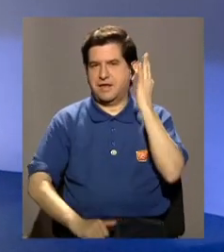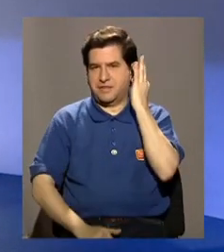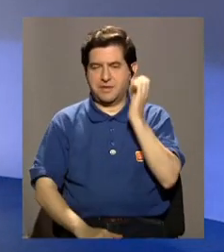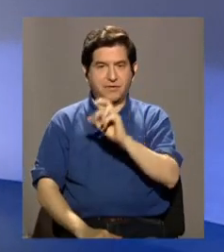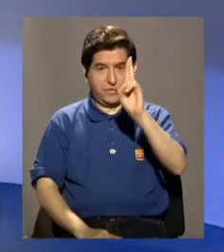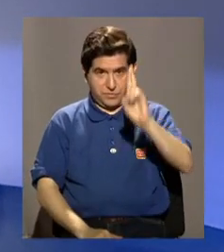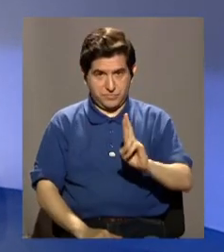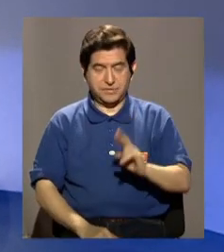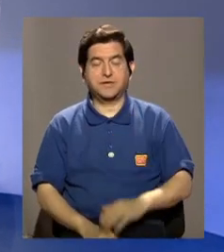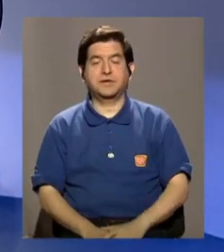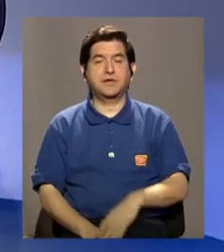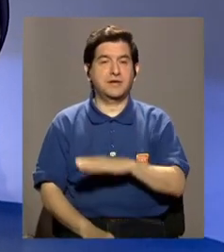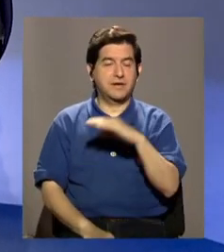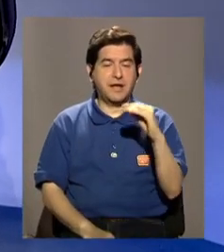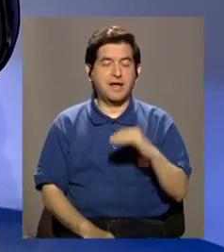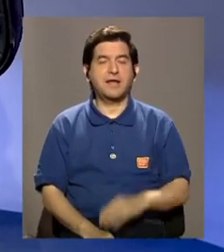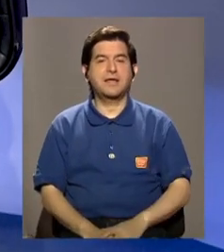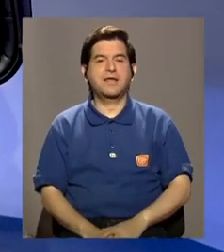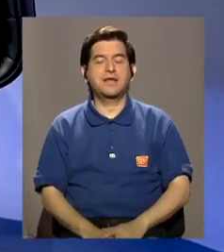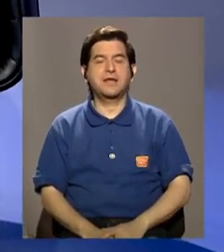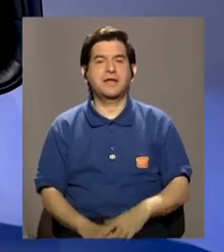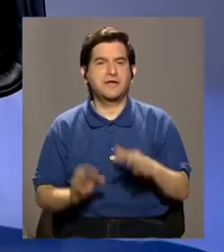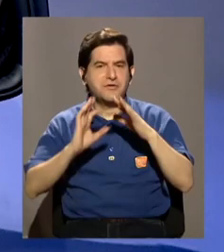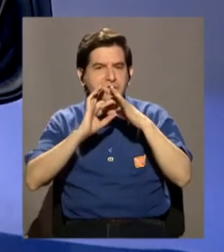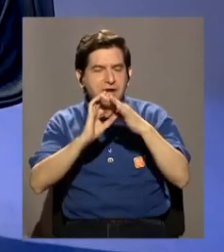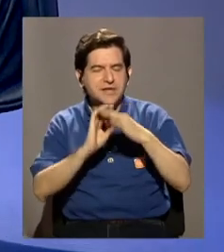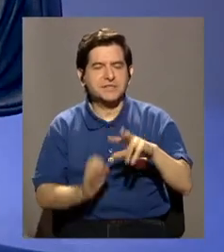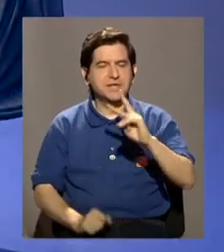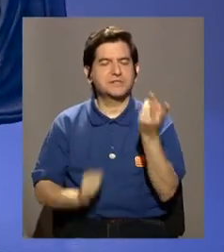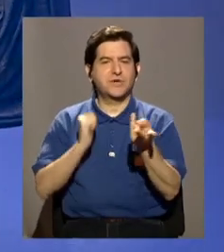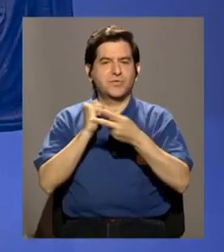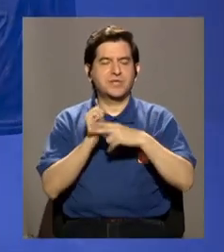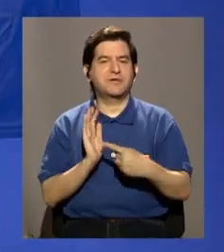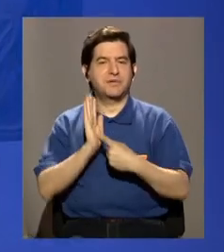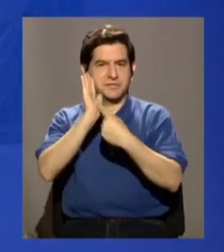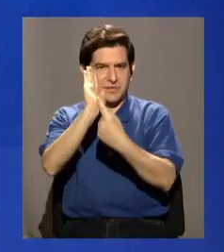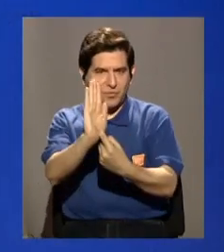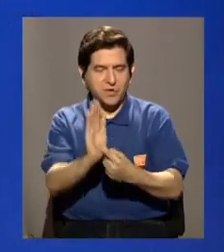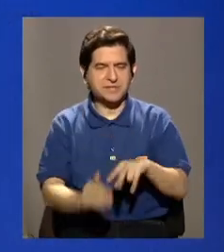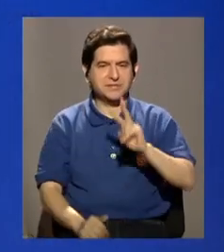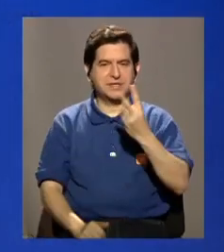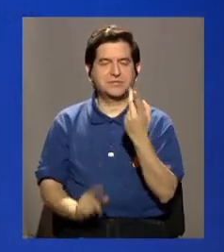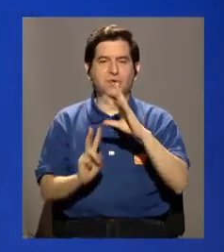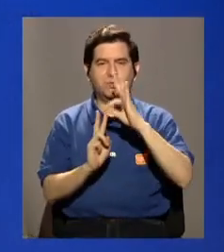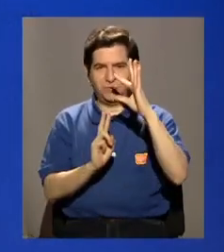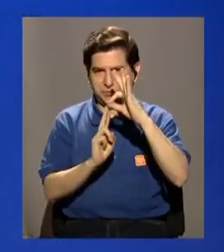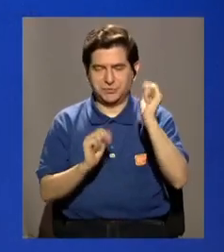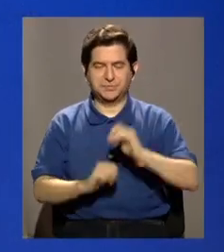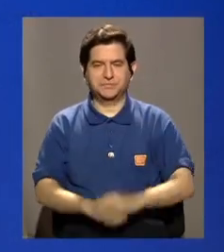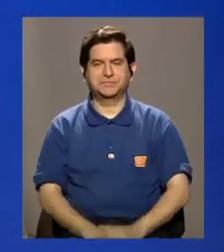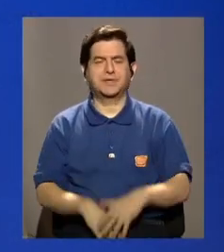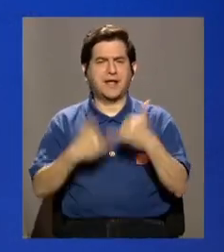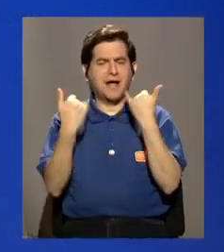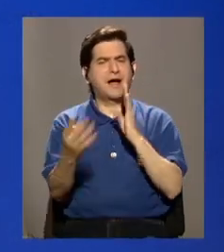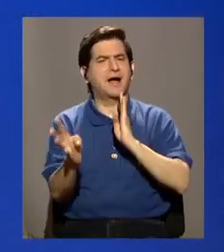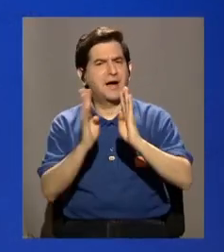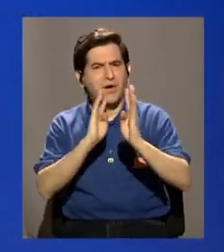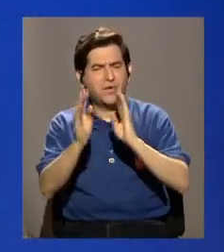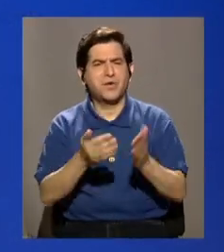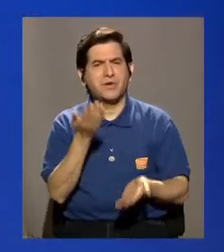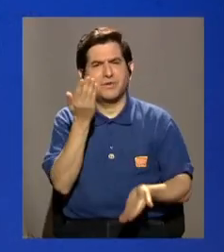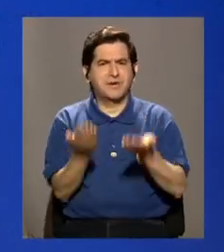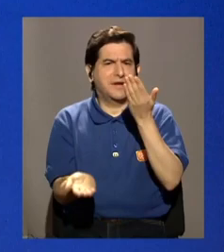propósito de la segunda puesta en escena de la segunda oportunidad hablemos ahora un